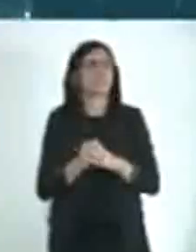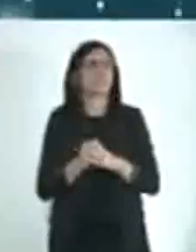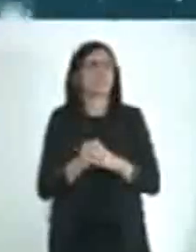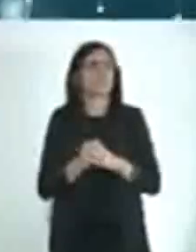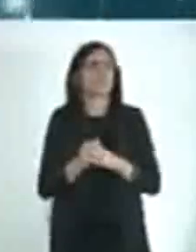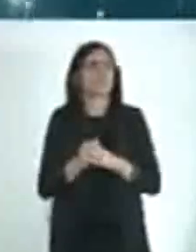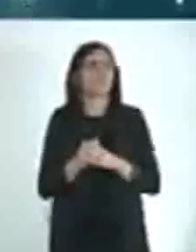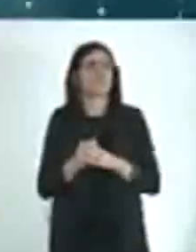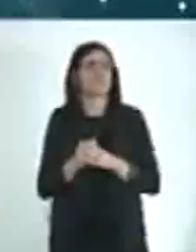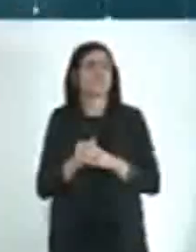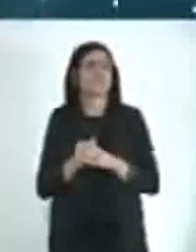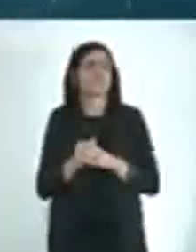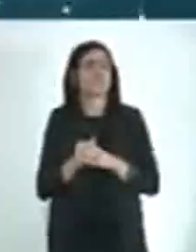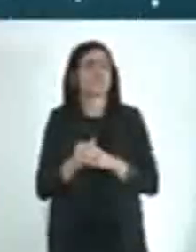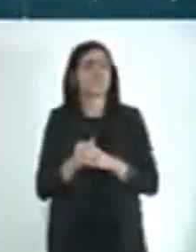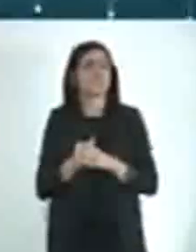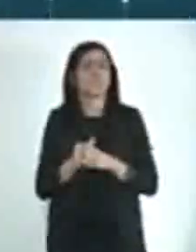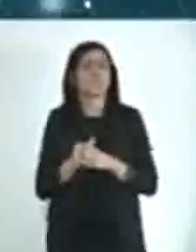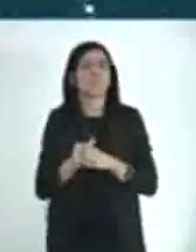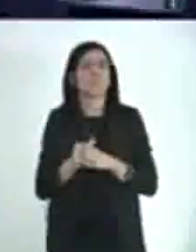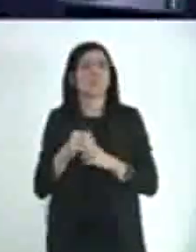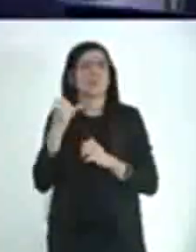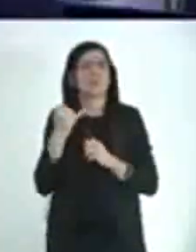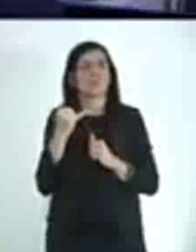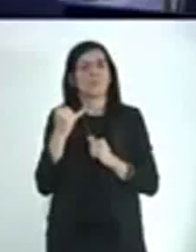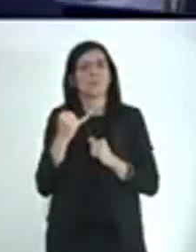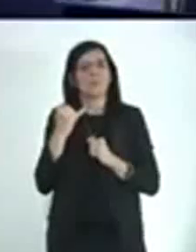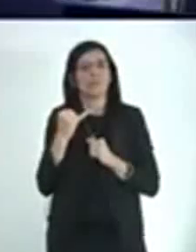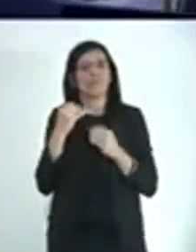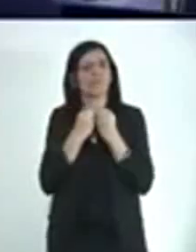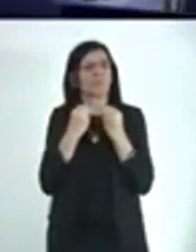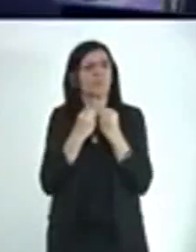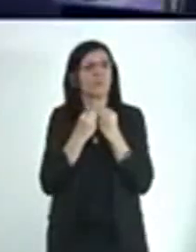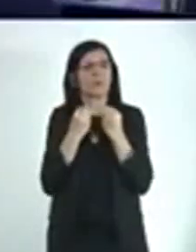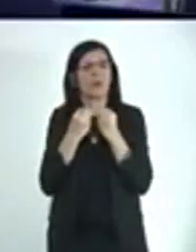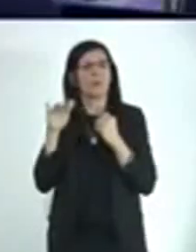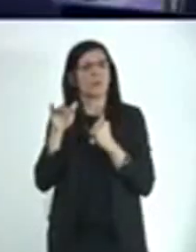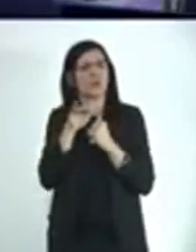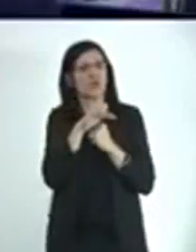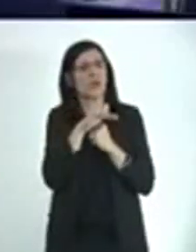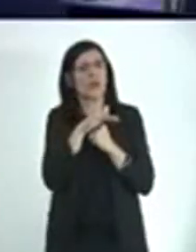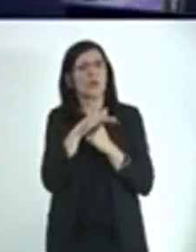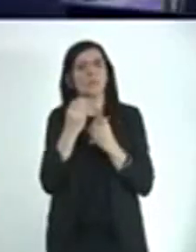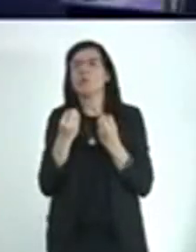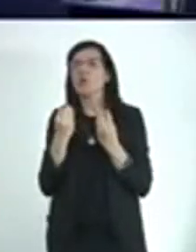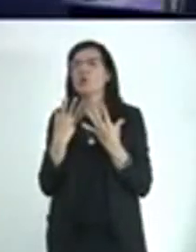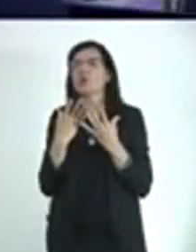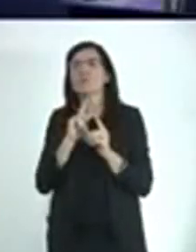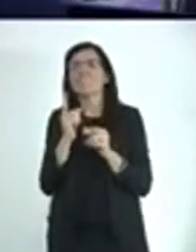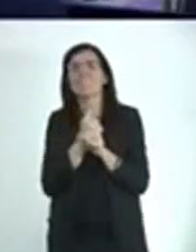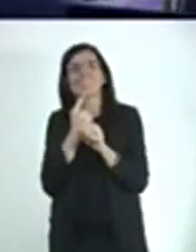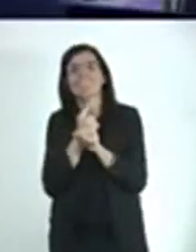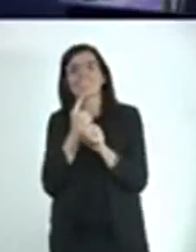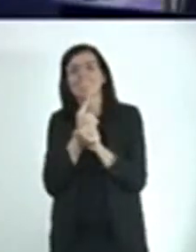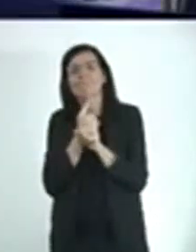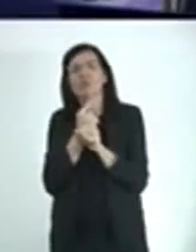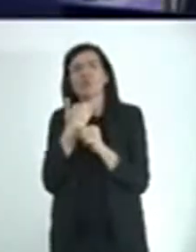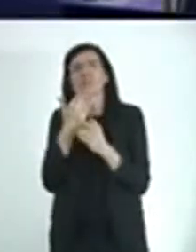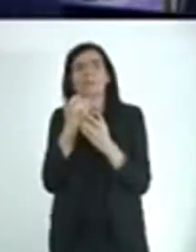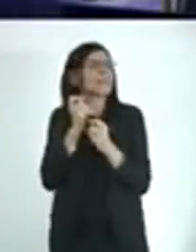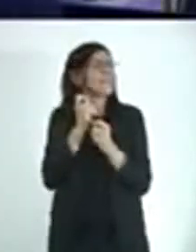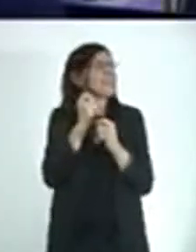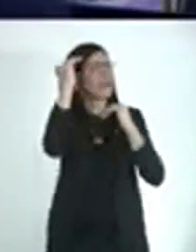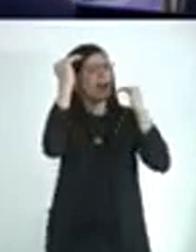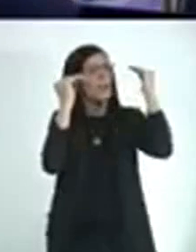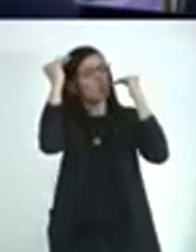Podemos detectar como docentes que muchos de nuestros alumnos y de nuestras alumnas no cuentan con un